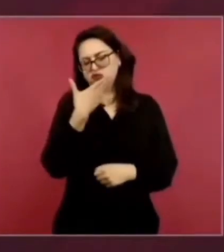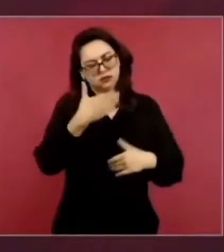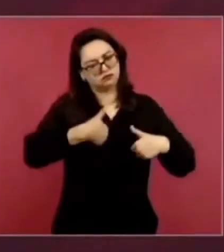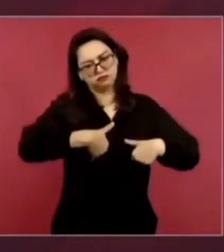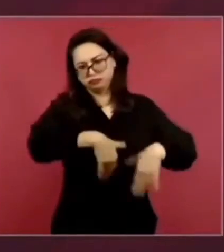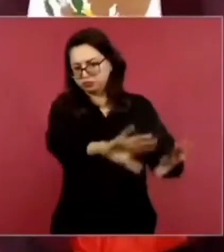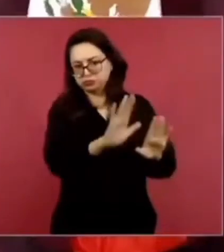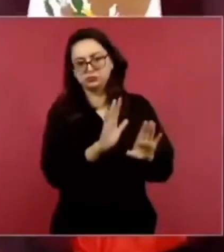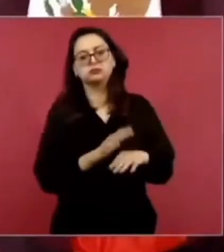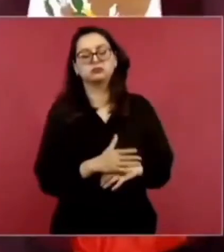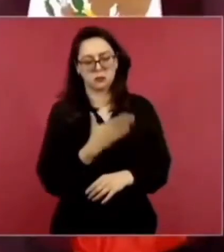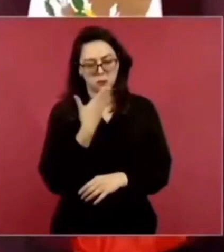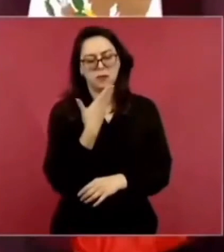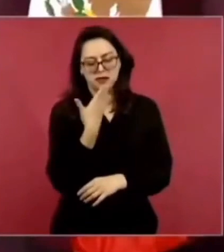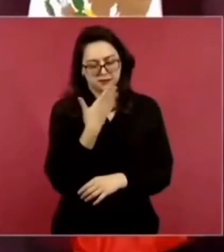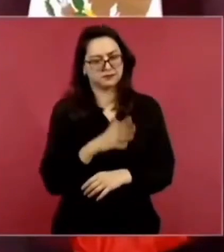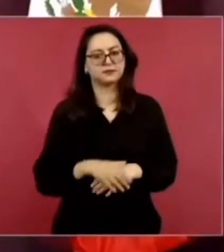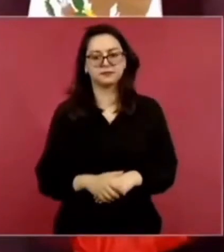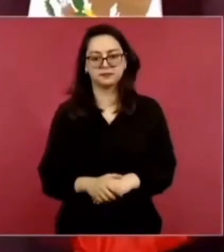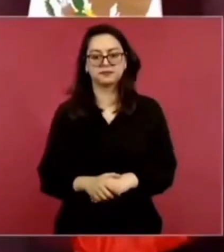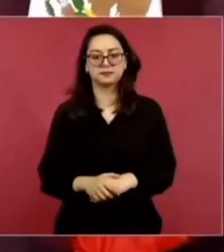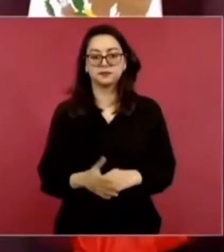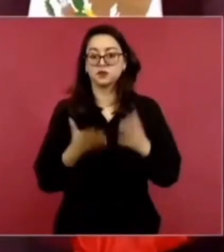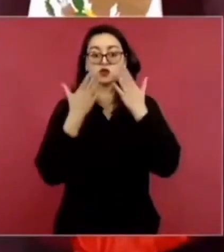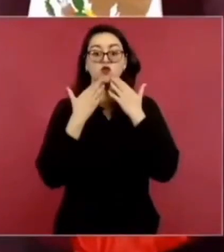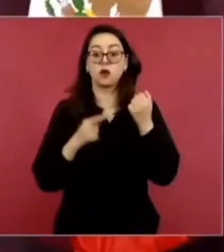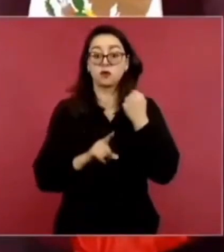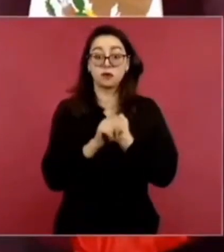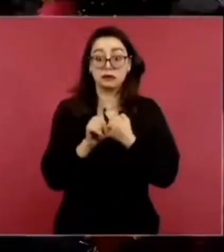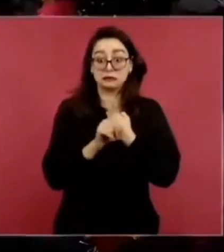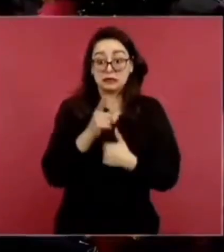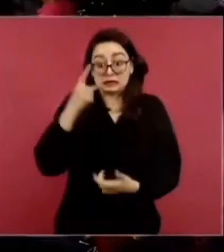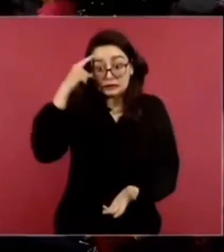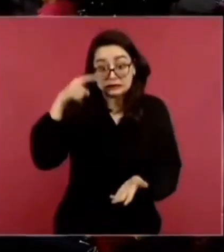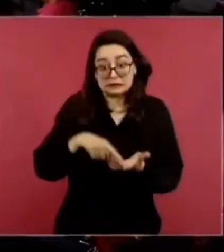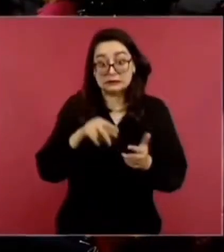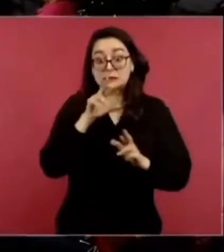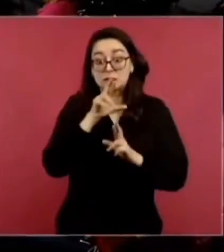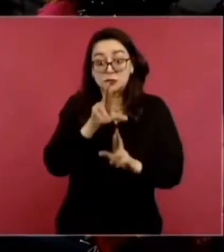sin problema. Bien, creo que sí te contesté, ¿no?